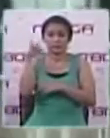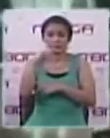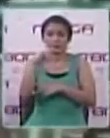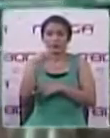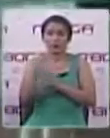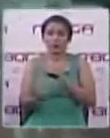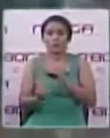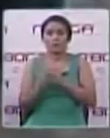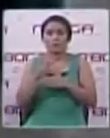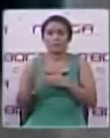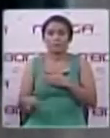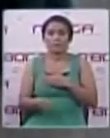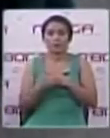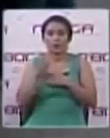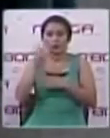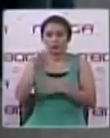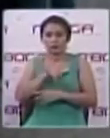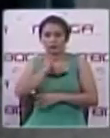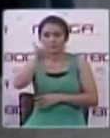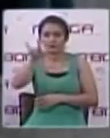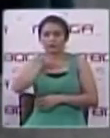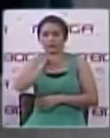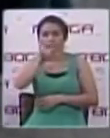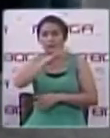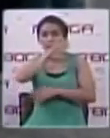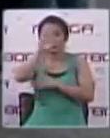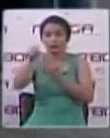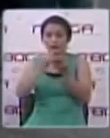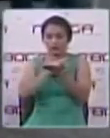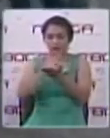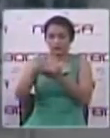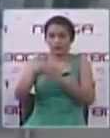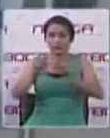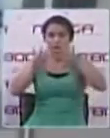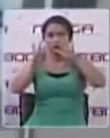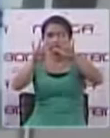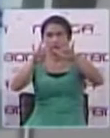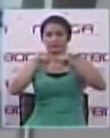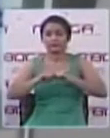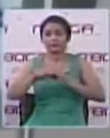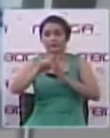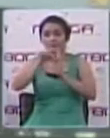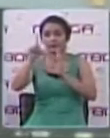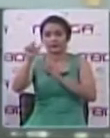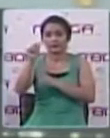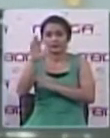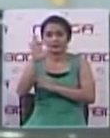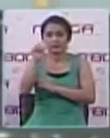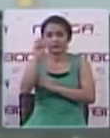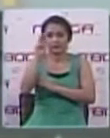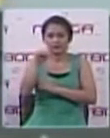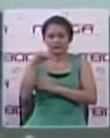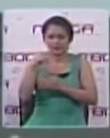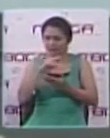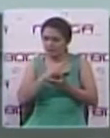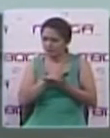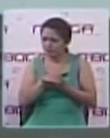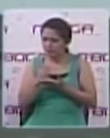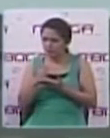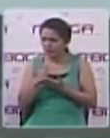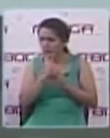4 vuelos adicionales, llegando a 9 vuelos por semana. LATAM Airlines Ecuador está analizando continuar con estos